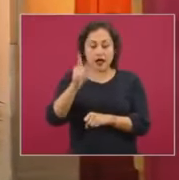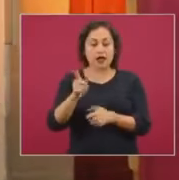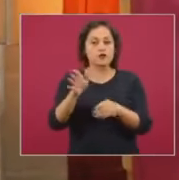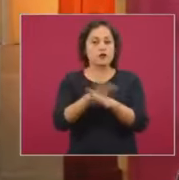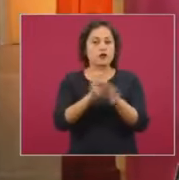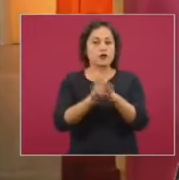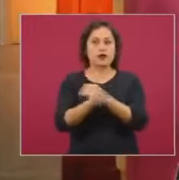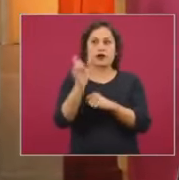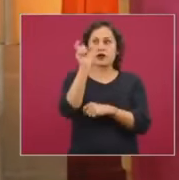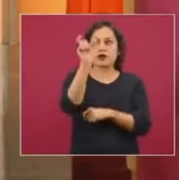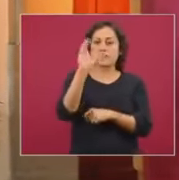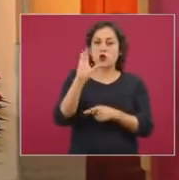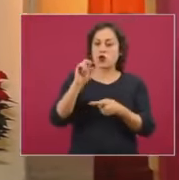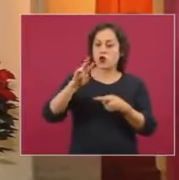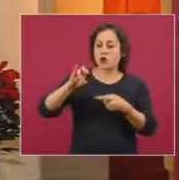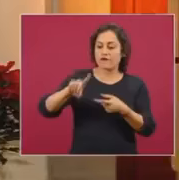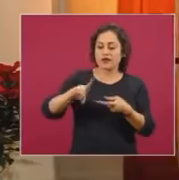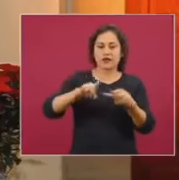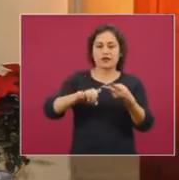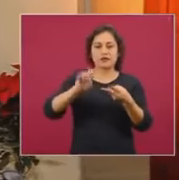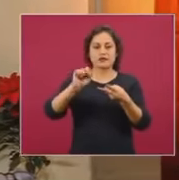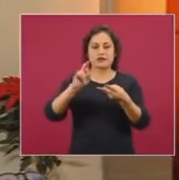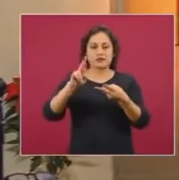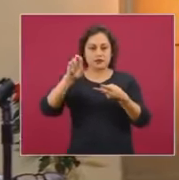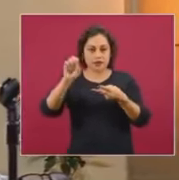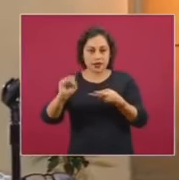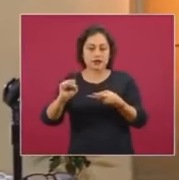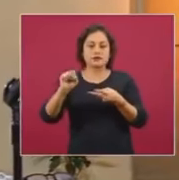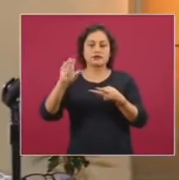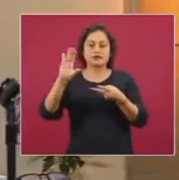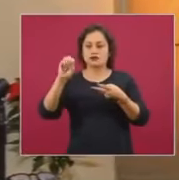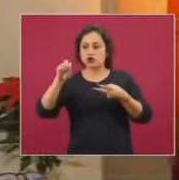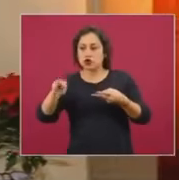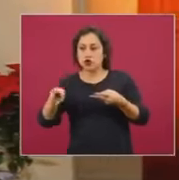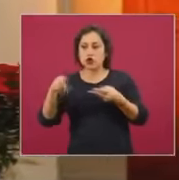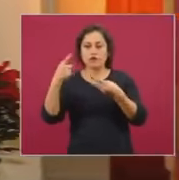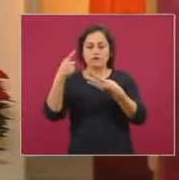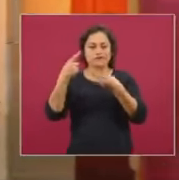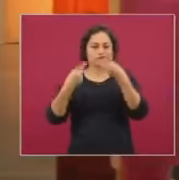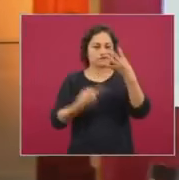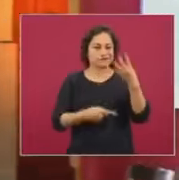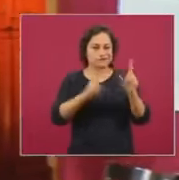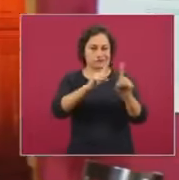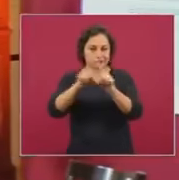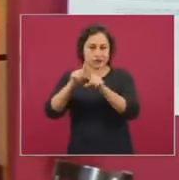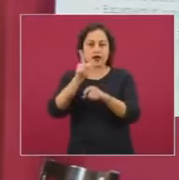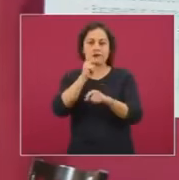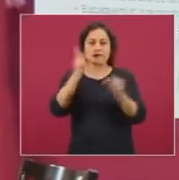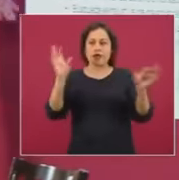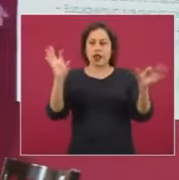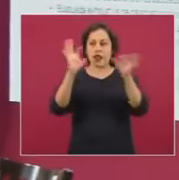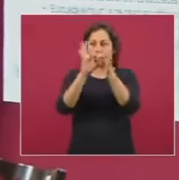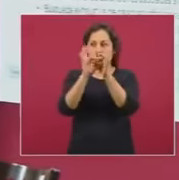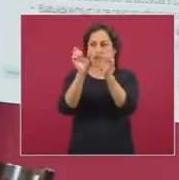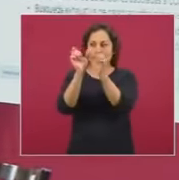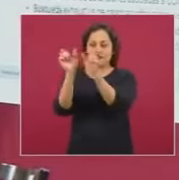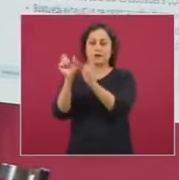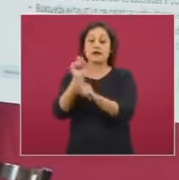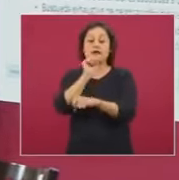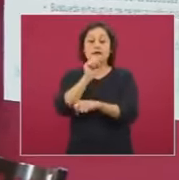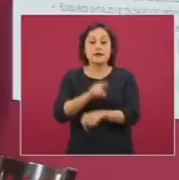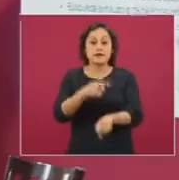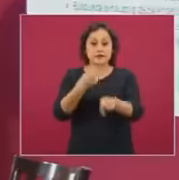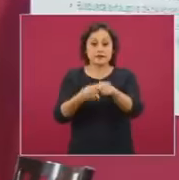COVID, SARS, CoV y todas las variantes, incluyendo también neumonías